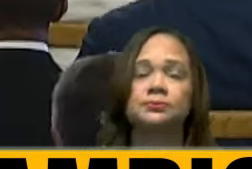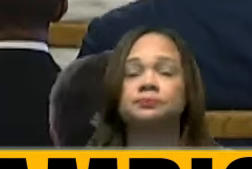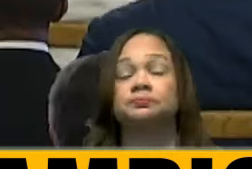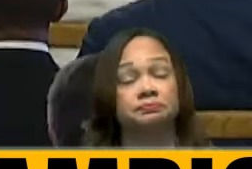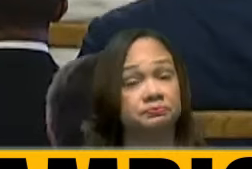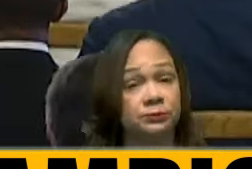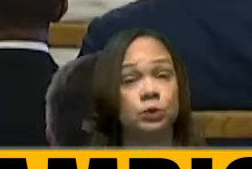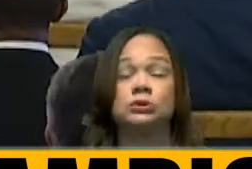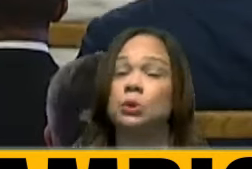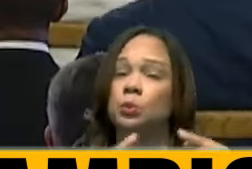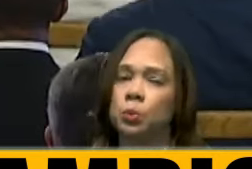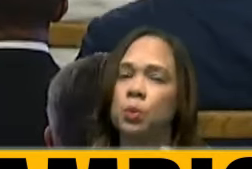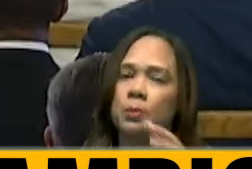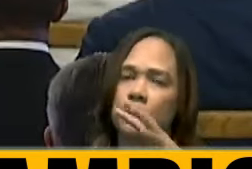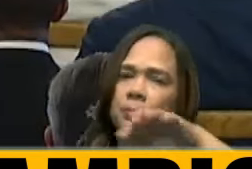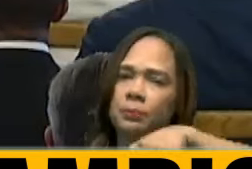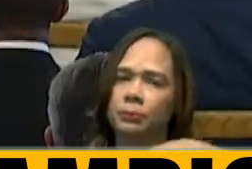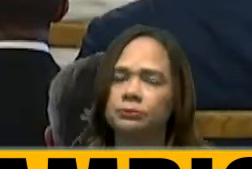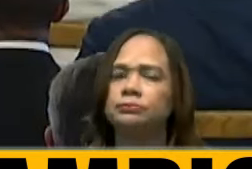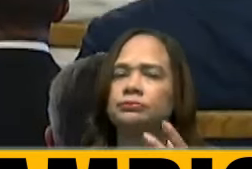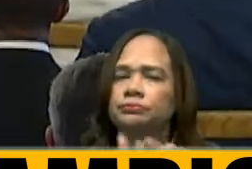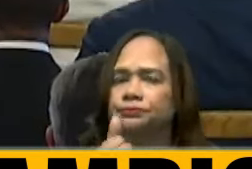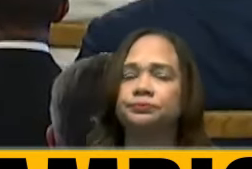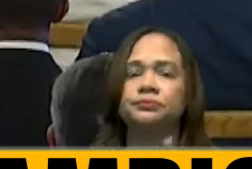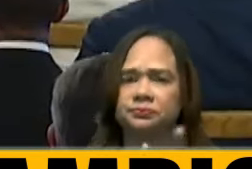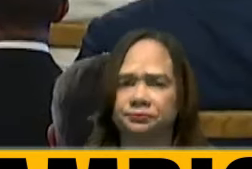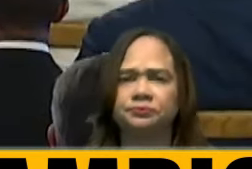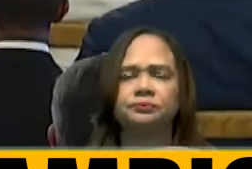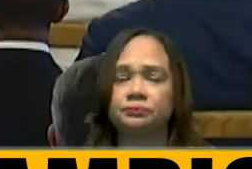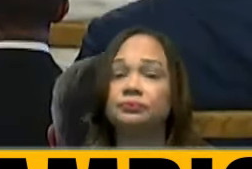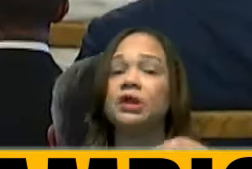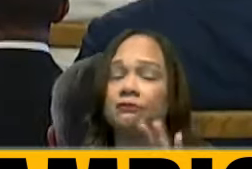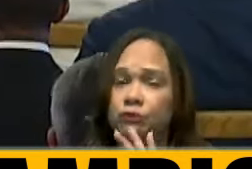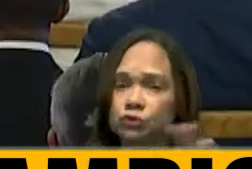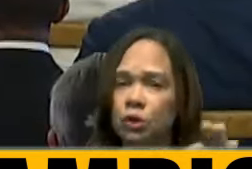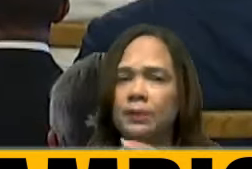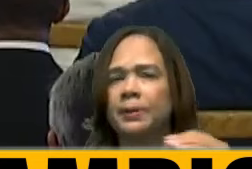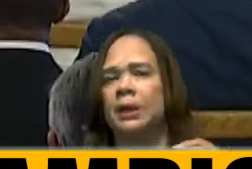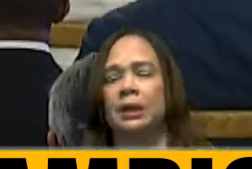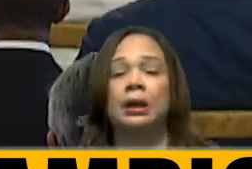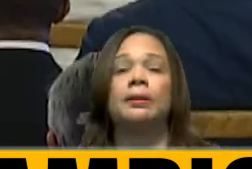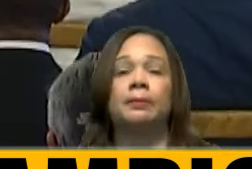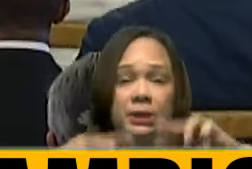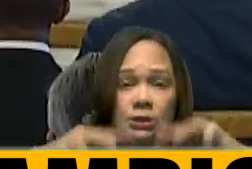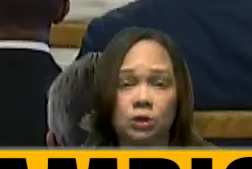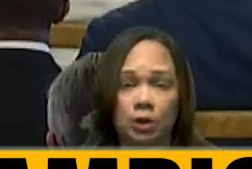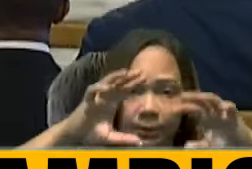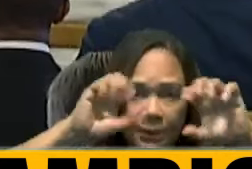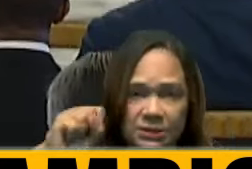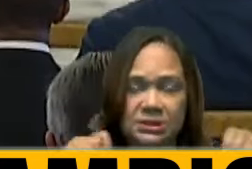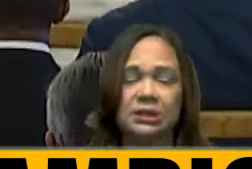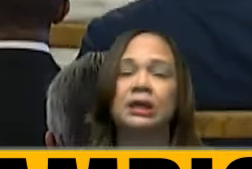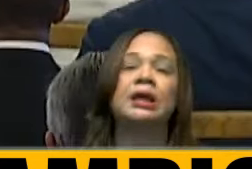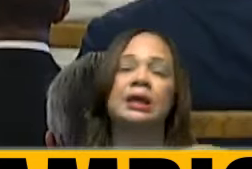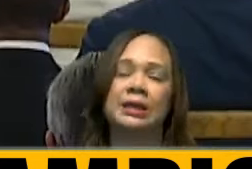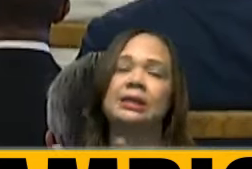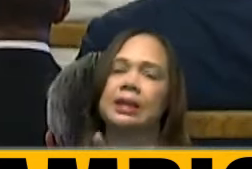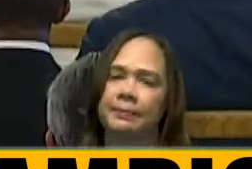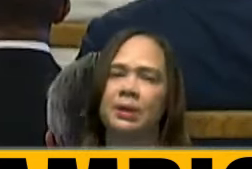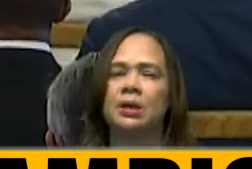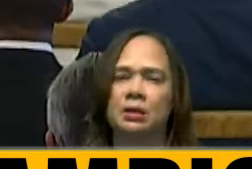con este movimiento se pretende eficientizar de igual manera las operaciones en la en la Ministerio de la presidencia y la presidencia persc y